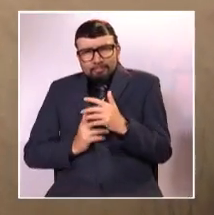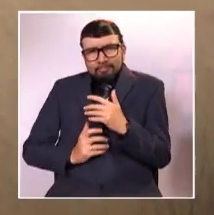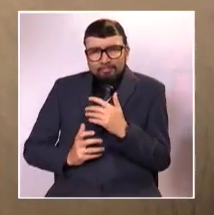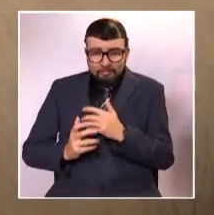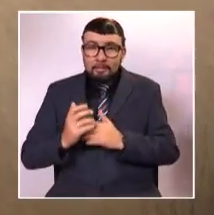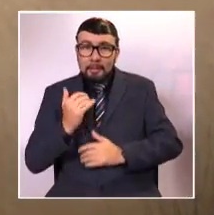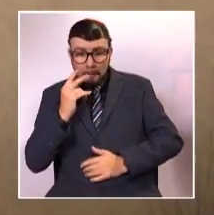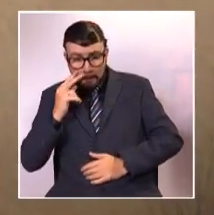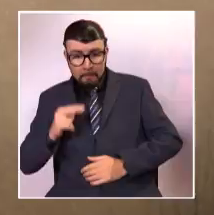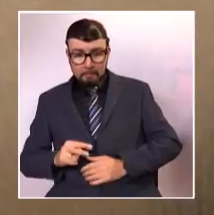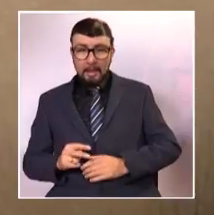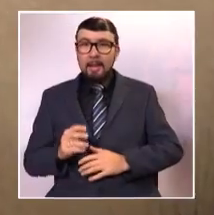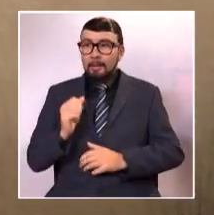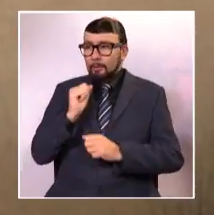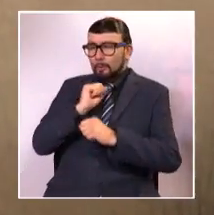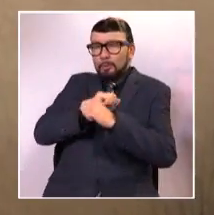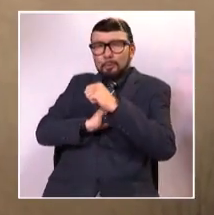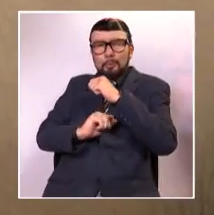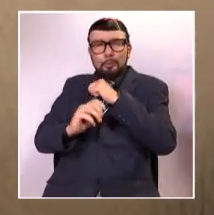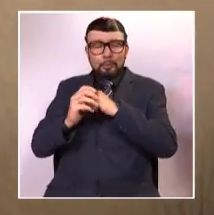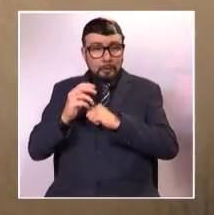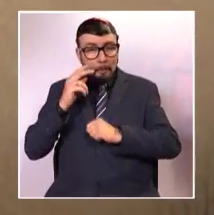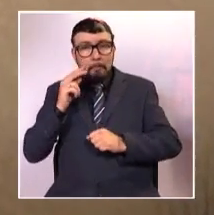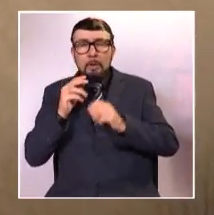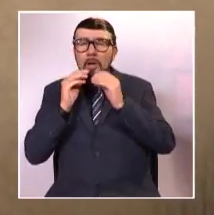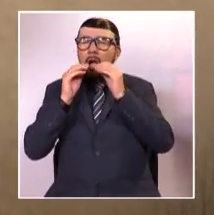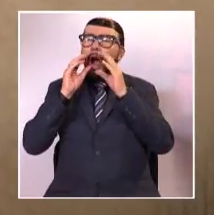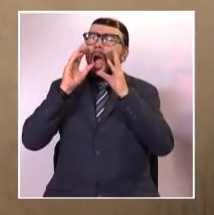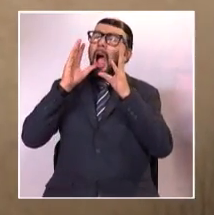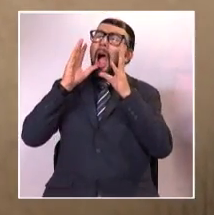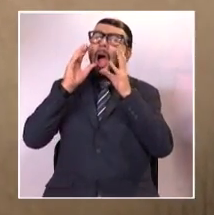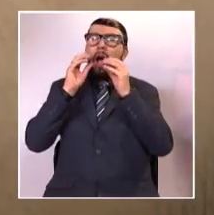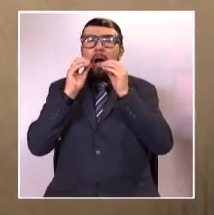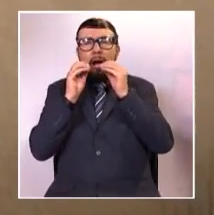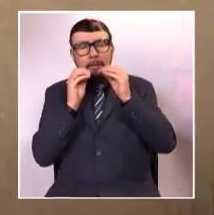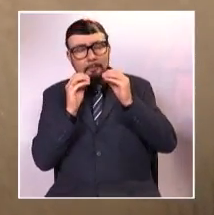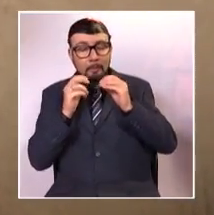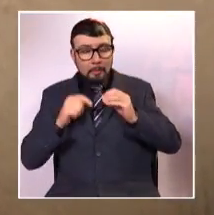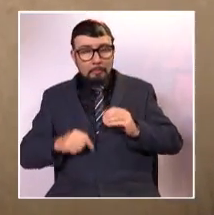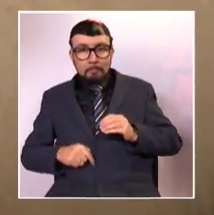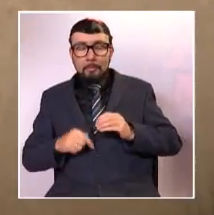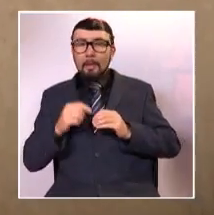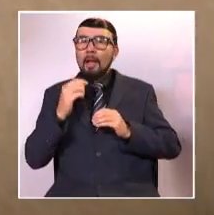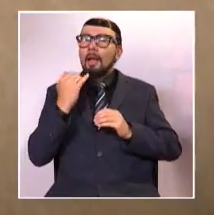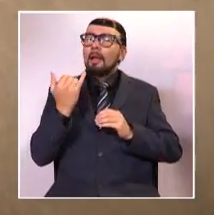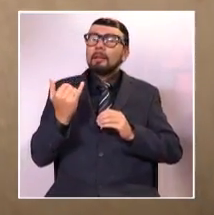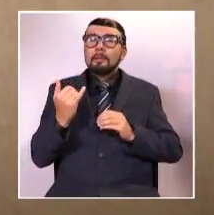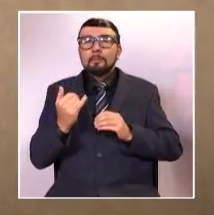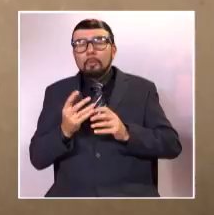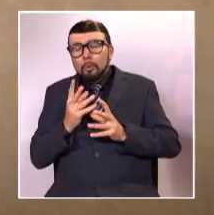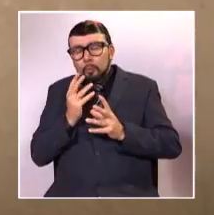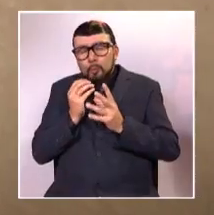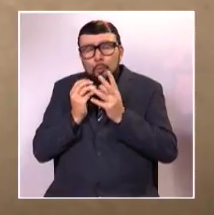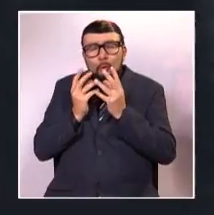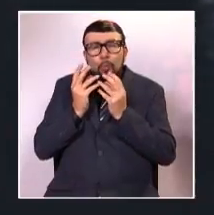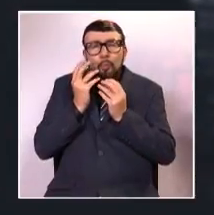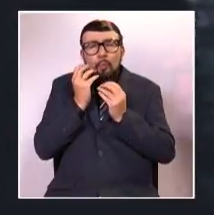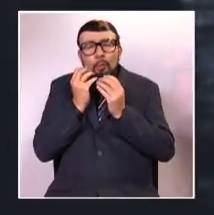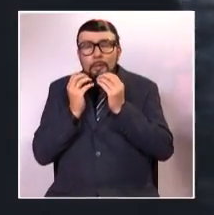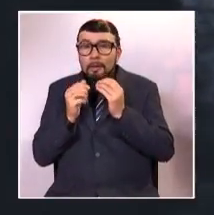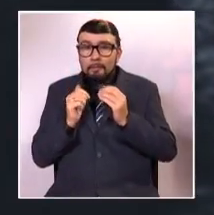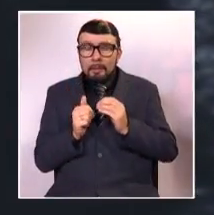está haciendo el estudio o el barrido ecográfico, es decir, cuando el bebé está abriendo la boquita, está tomando el líquido amniótico, mueve